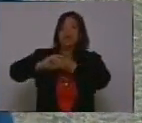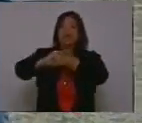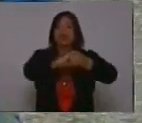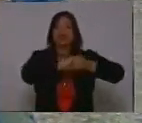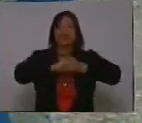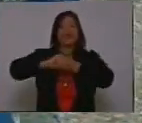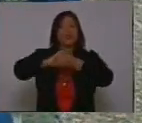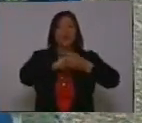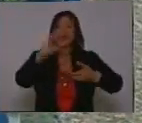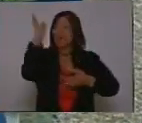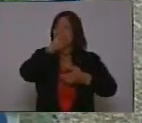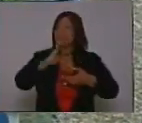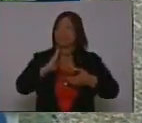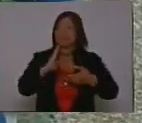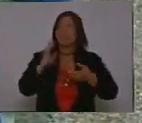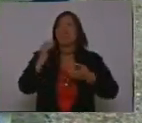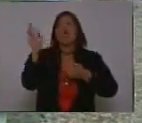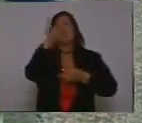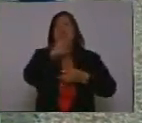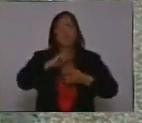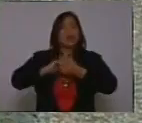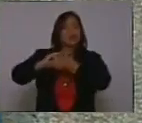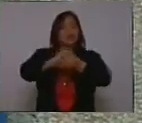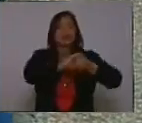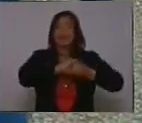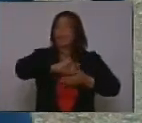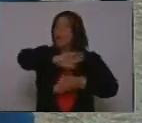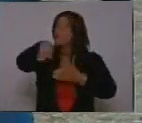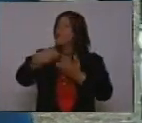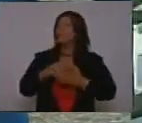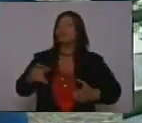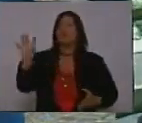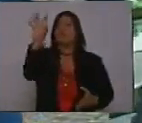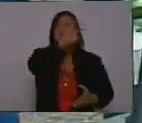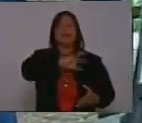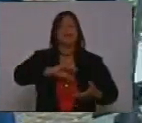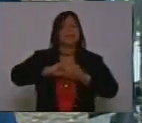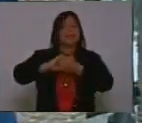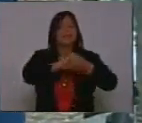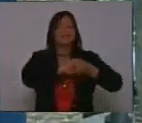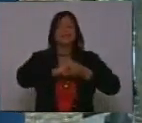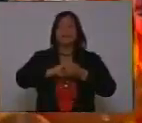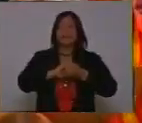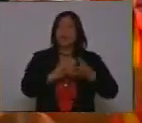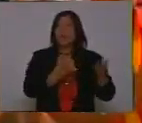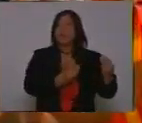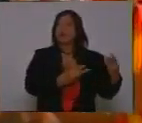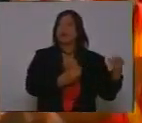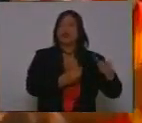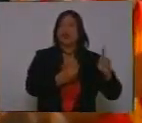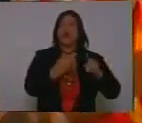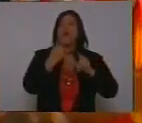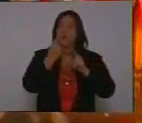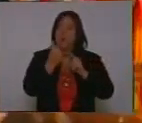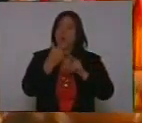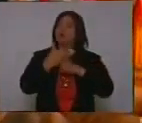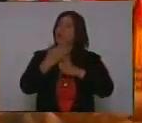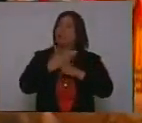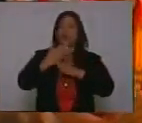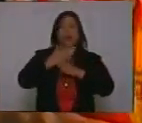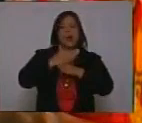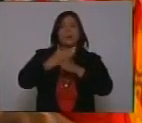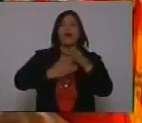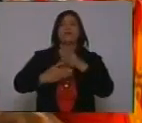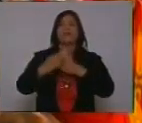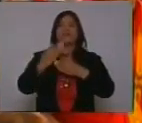solamente con Brasil, Venezuela es solidario con muchos países. Entonces tenemos que concientizar a los jóvenes